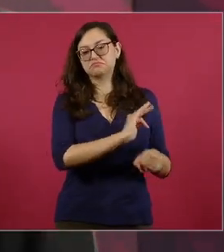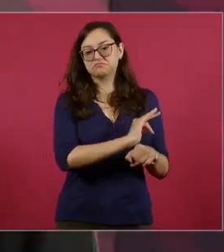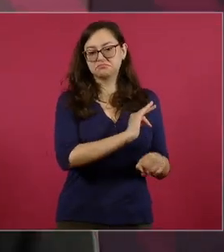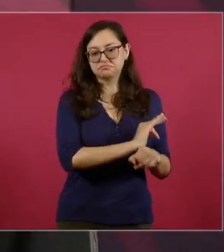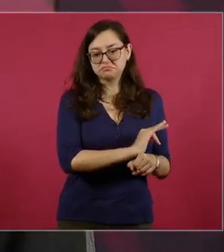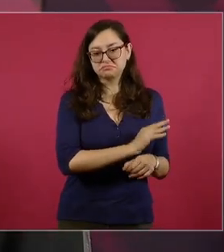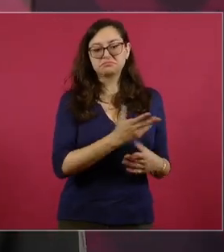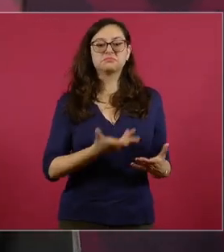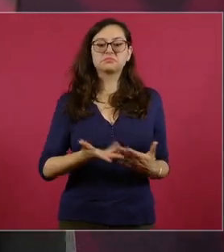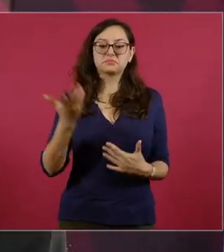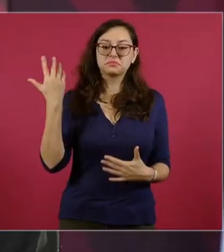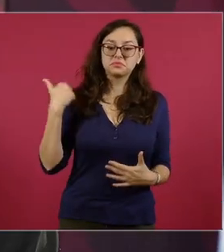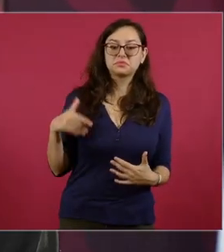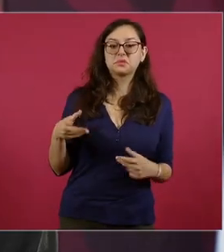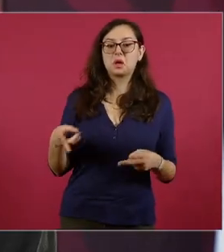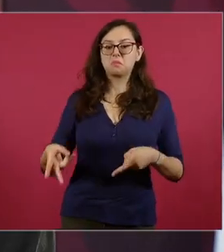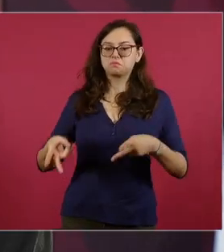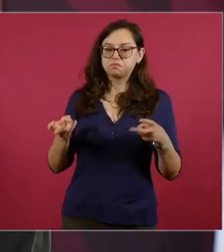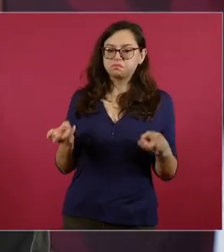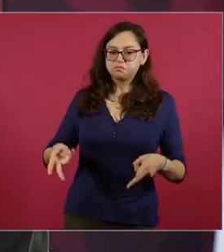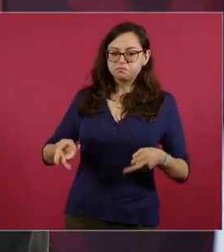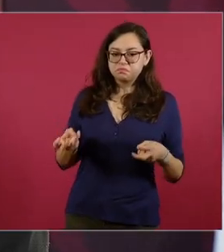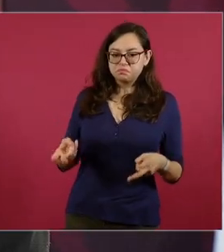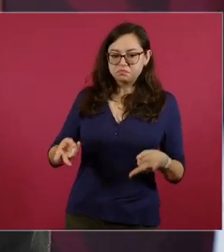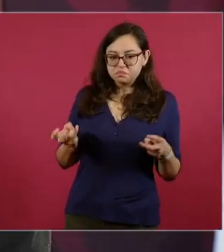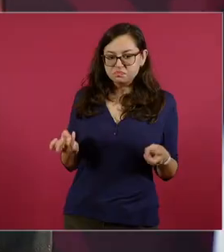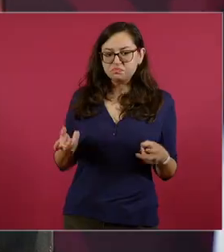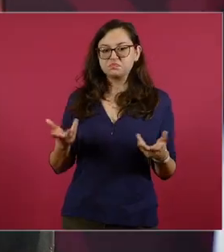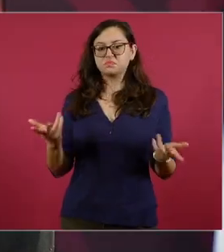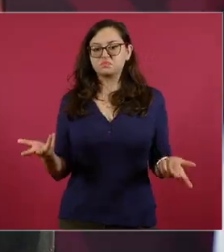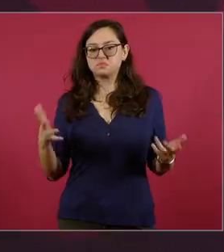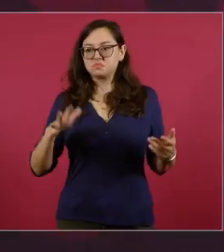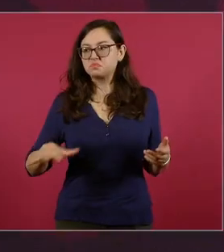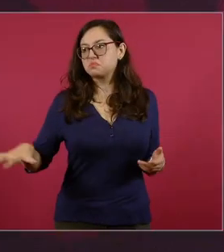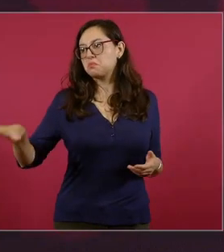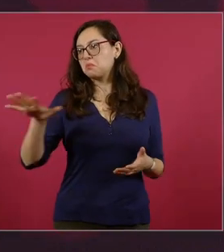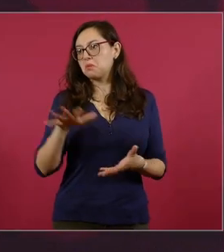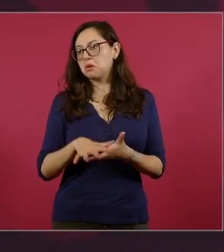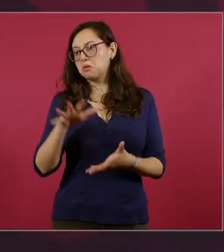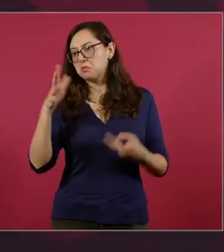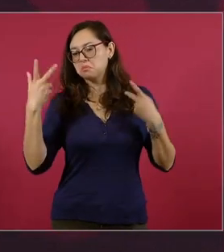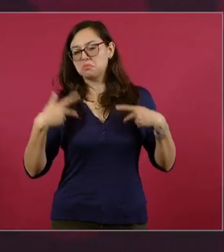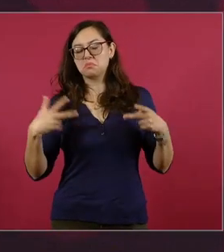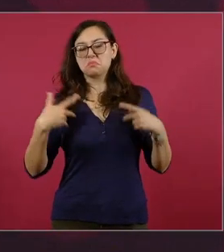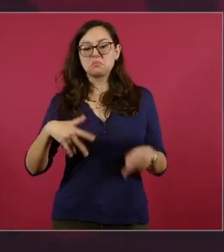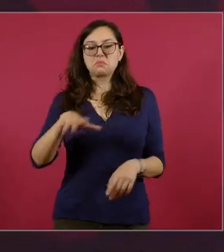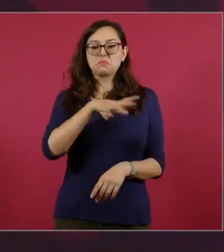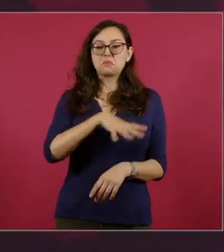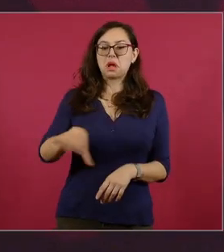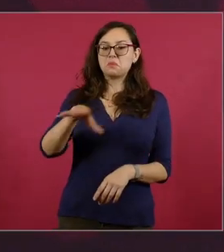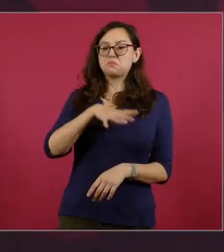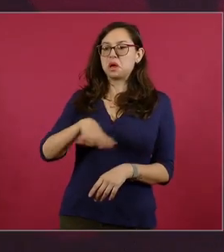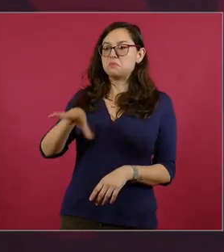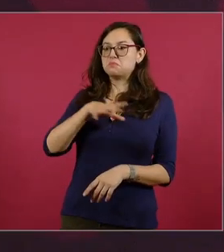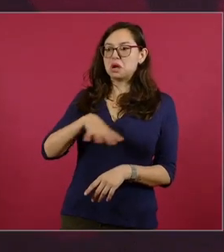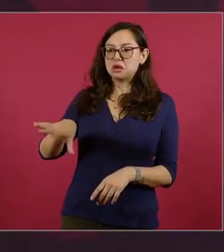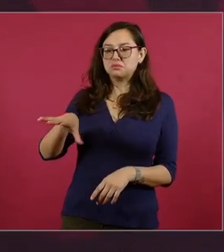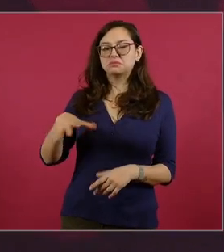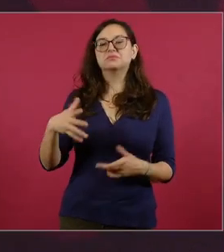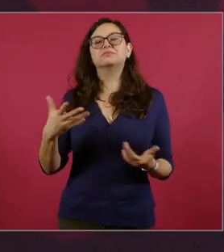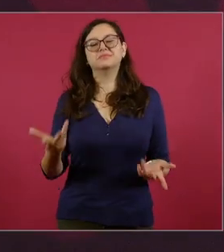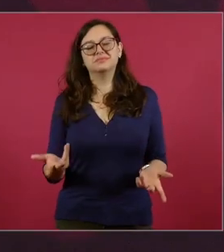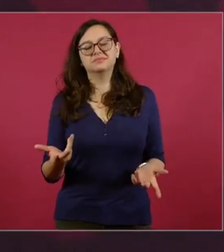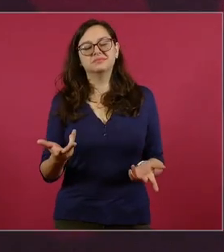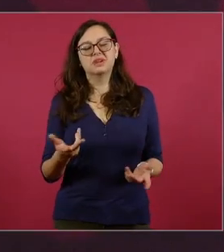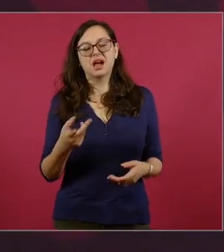robar y a despreciar a nuestro pueblo, a la mayoría de